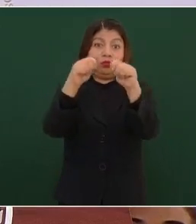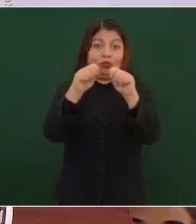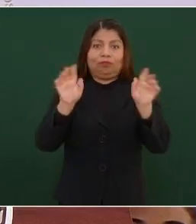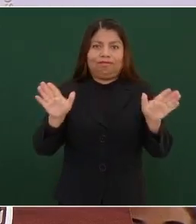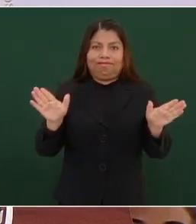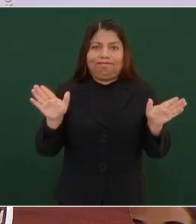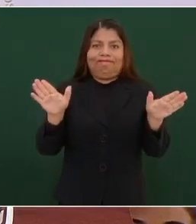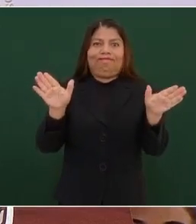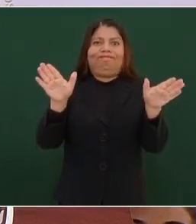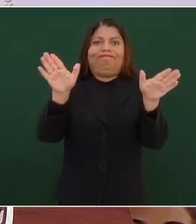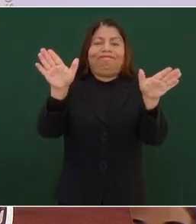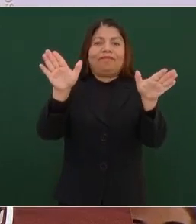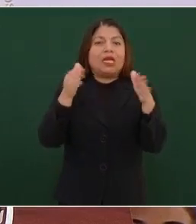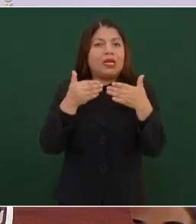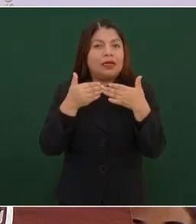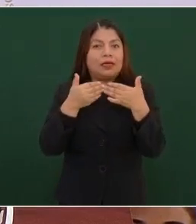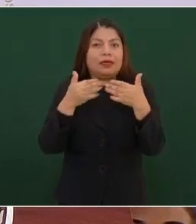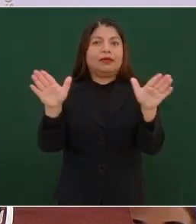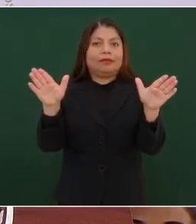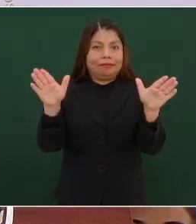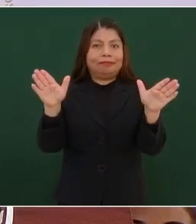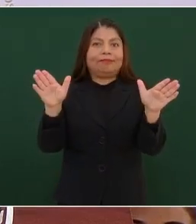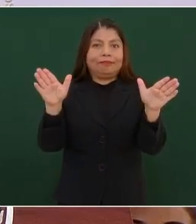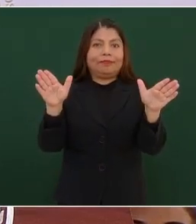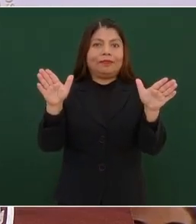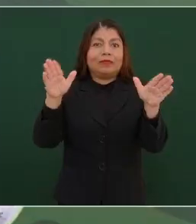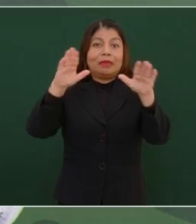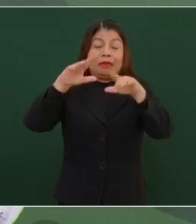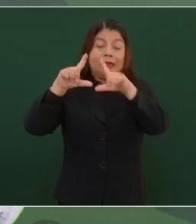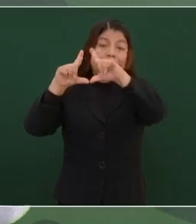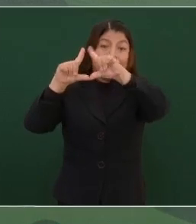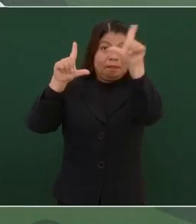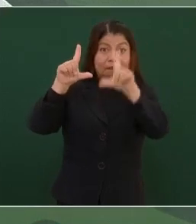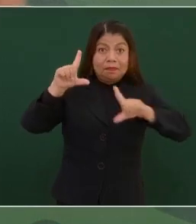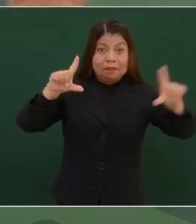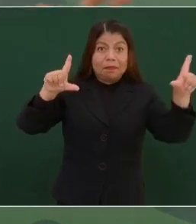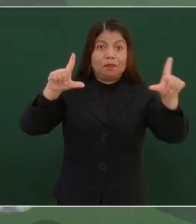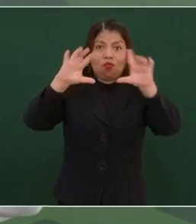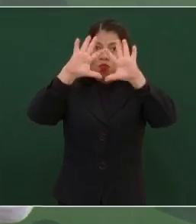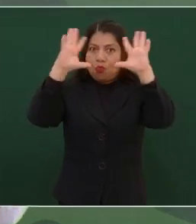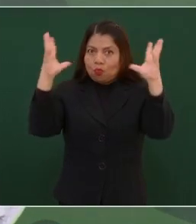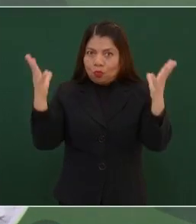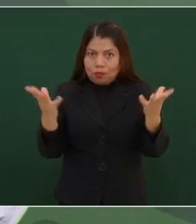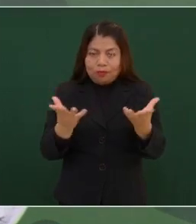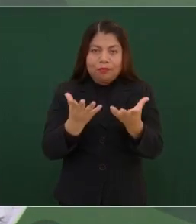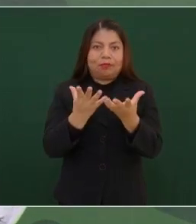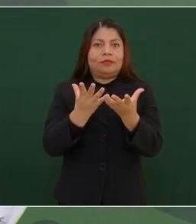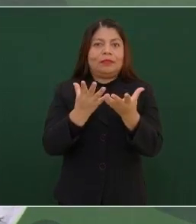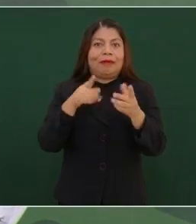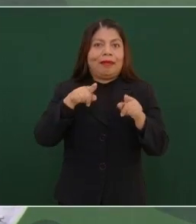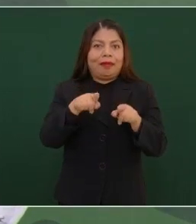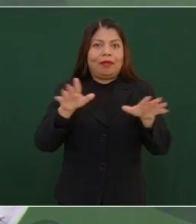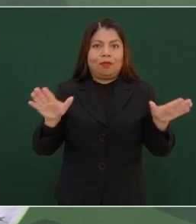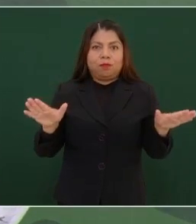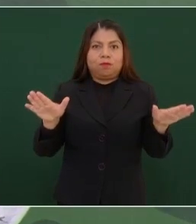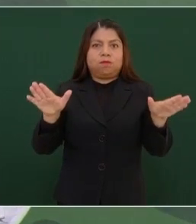aeropuertos del país y del mundo, una gran obra,